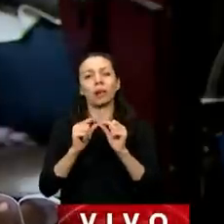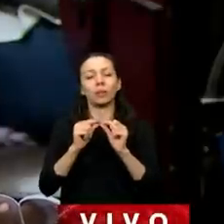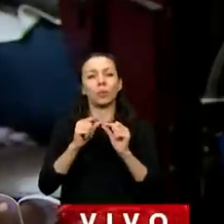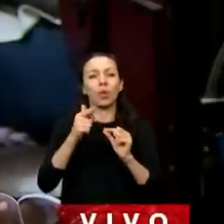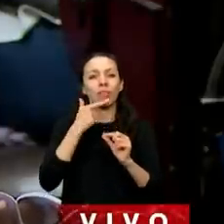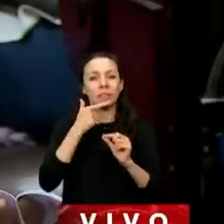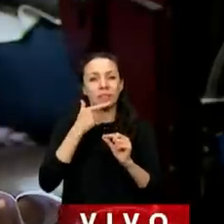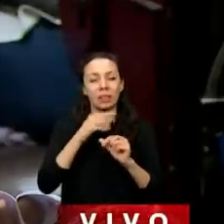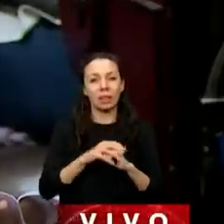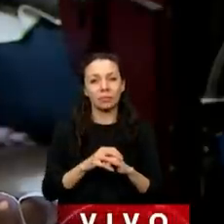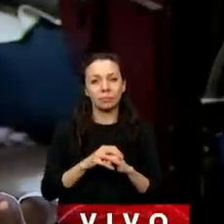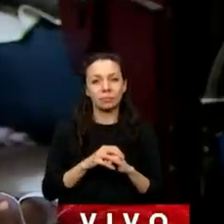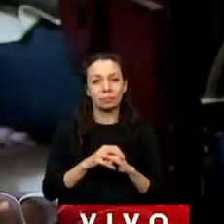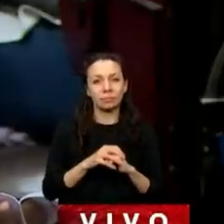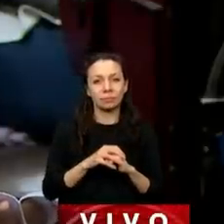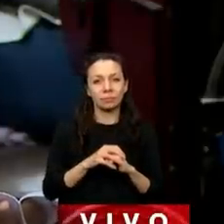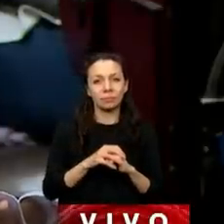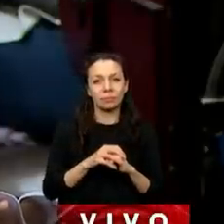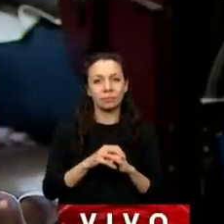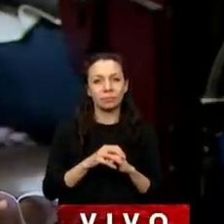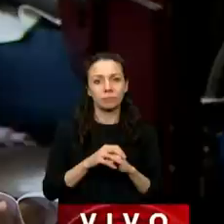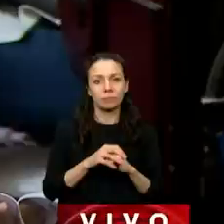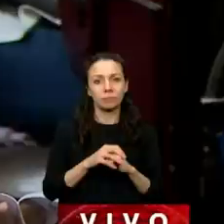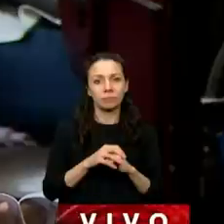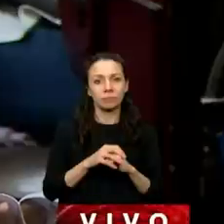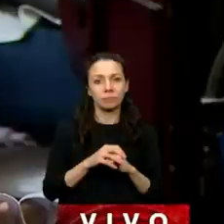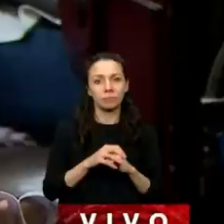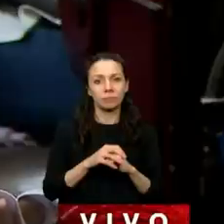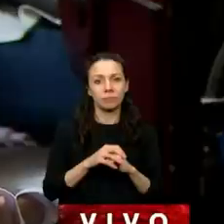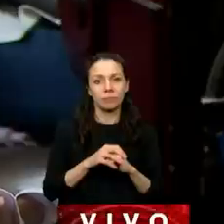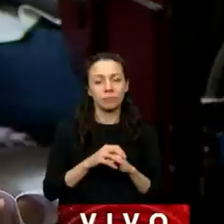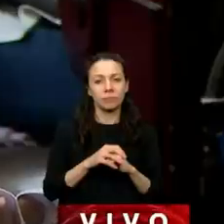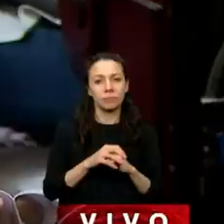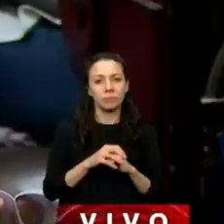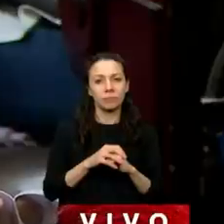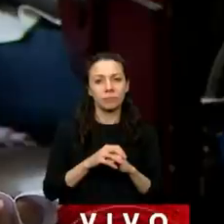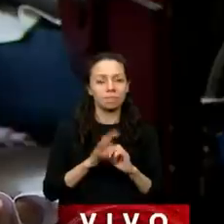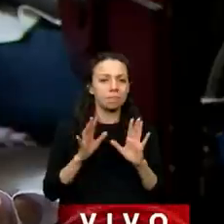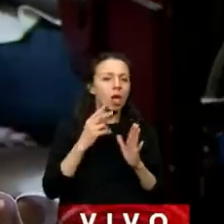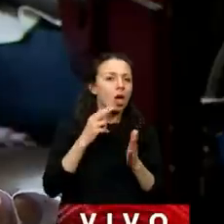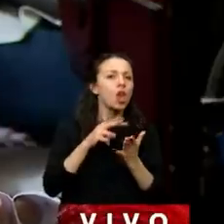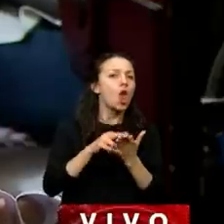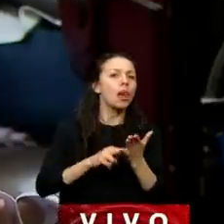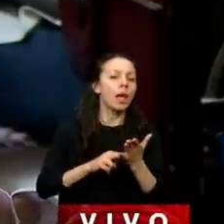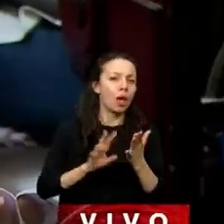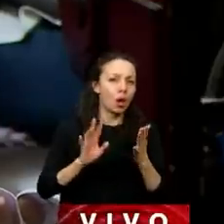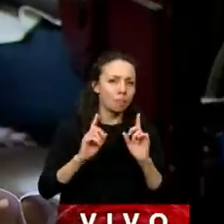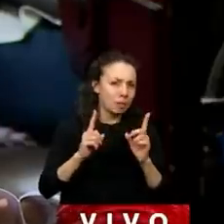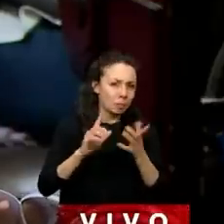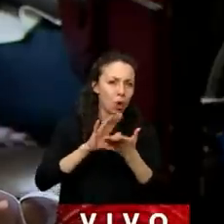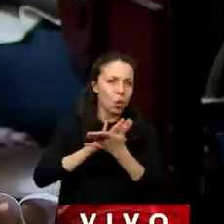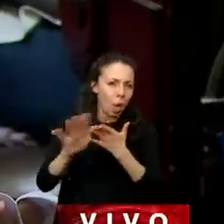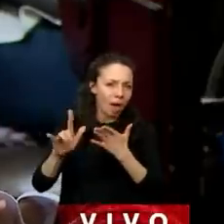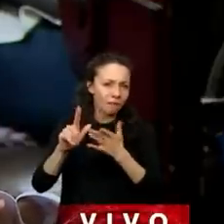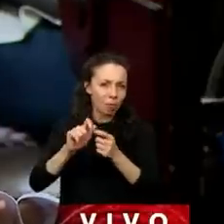se lo leo como en la nueva